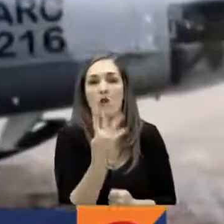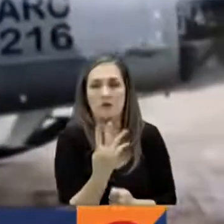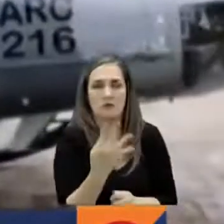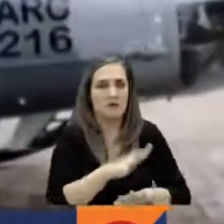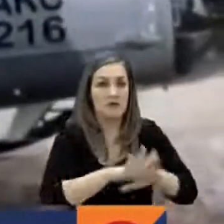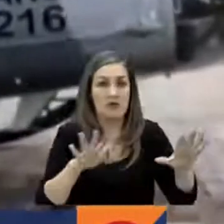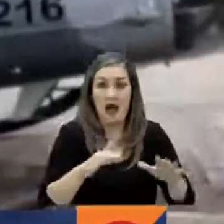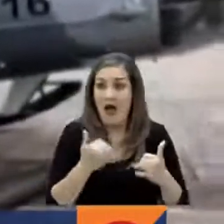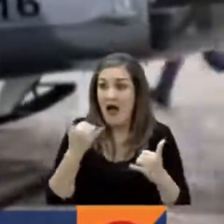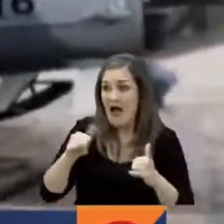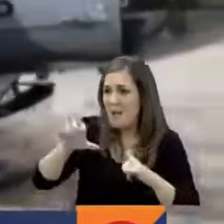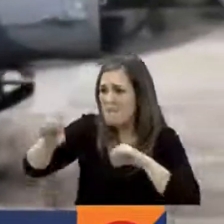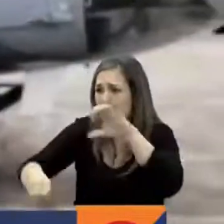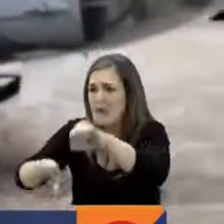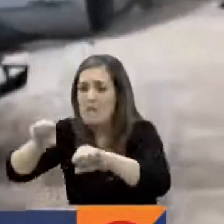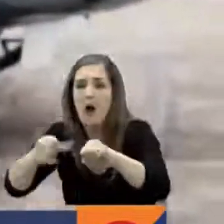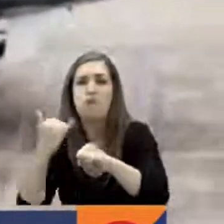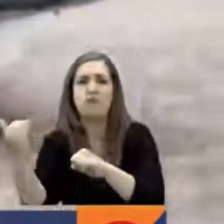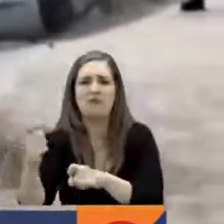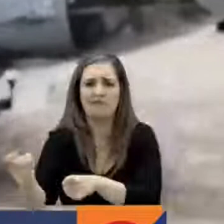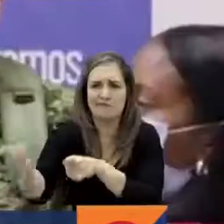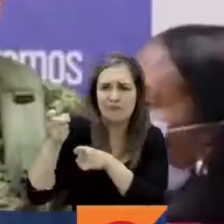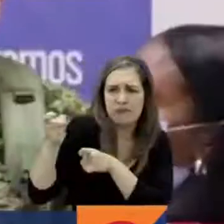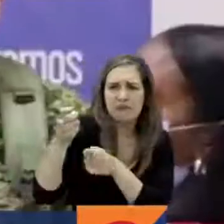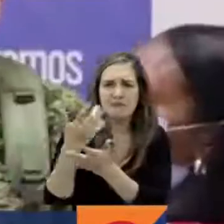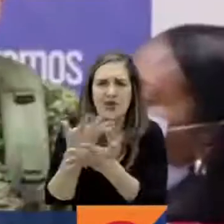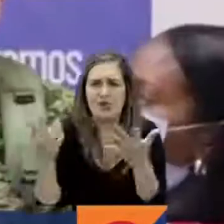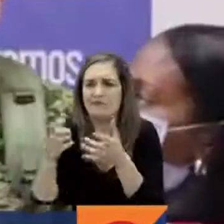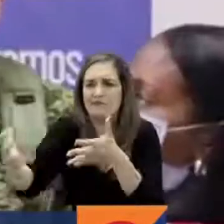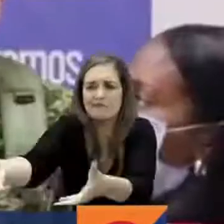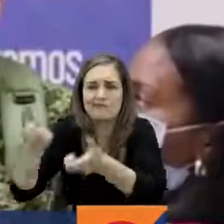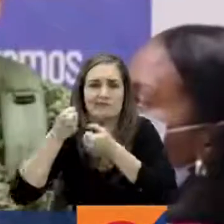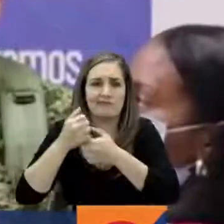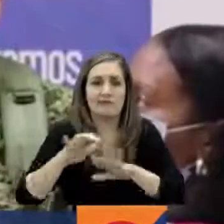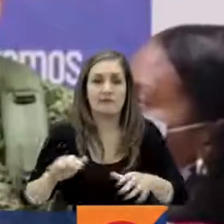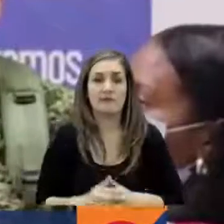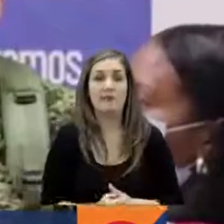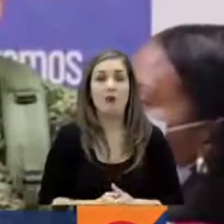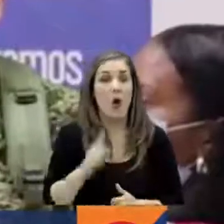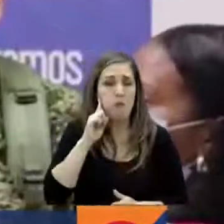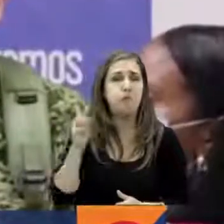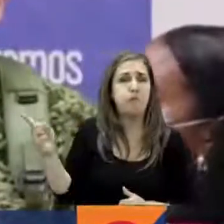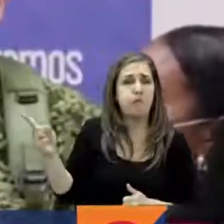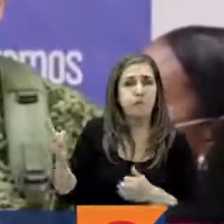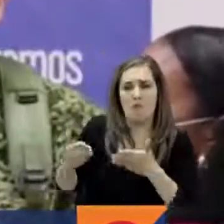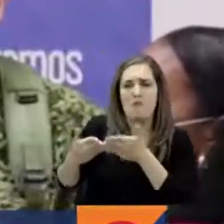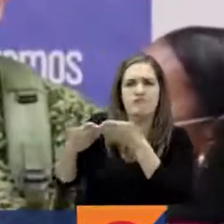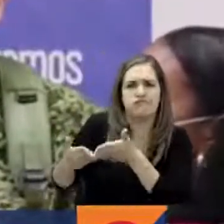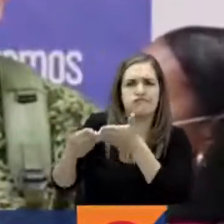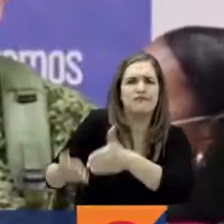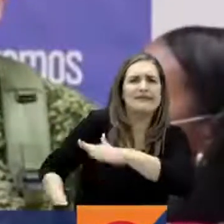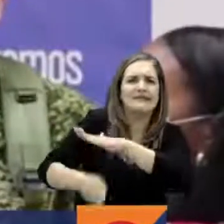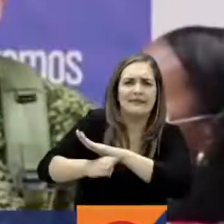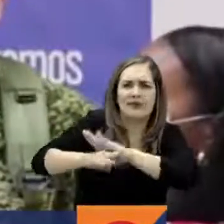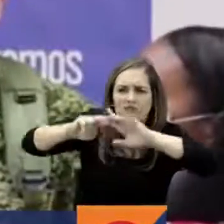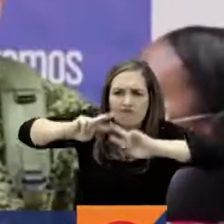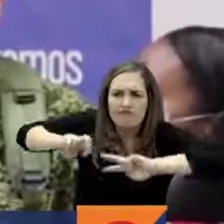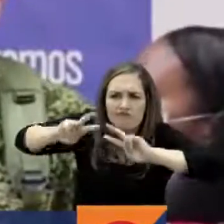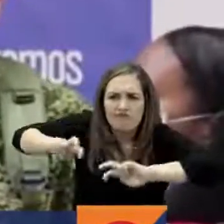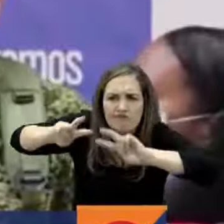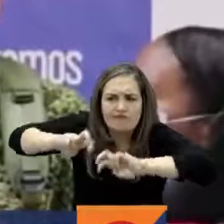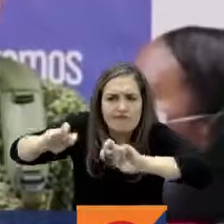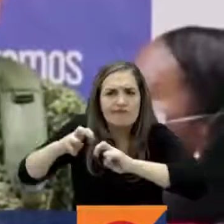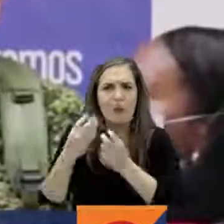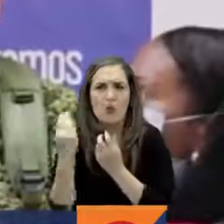logró incautar armas de largo y corto alcance. Las tropas aún continúan en el área de operaciones desarrollando las